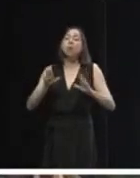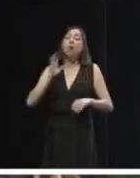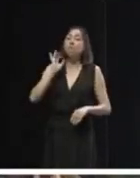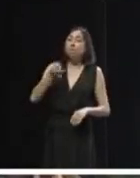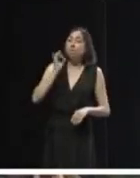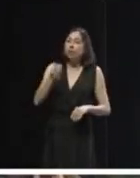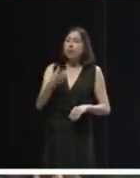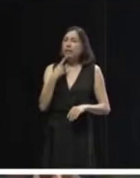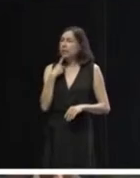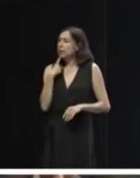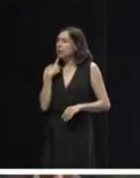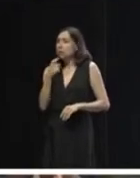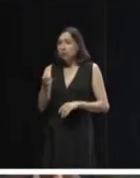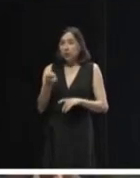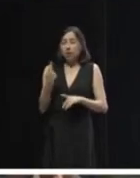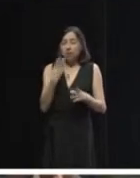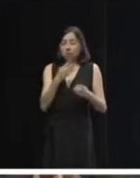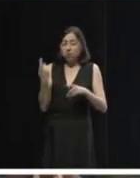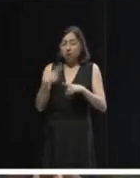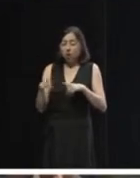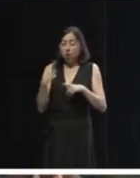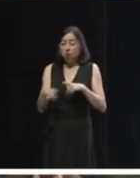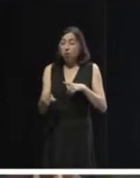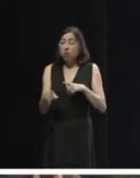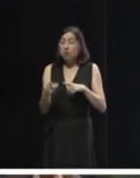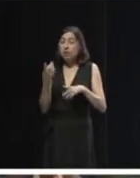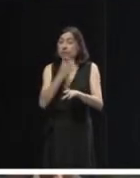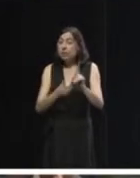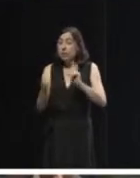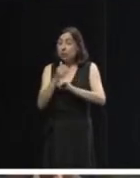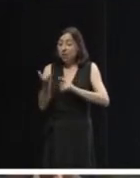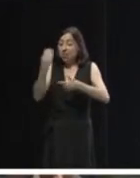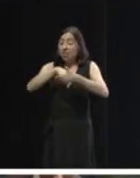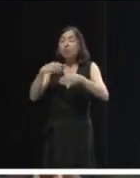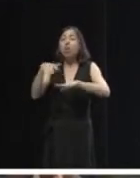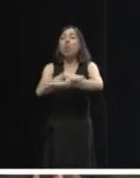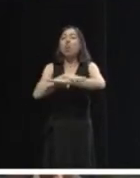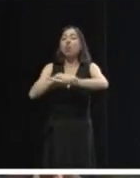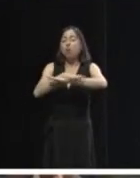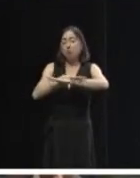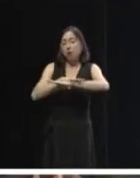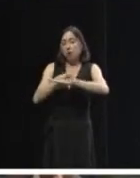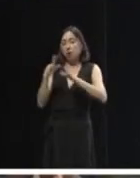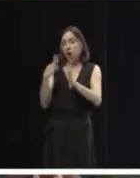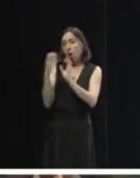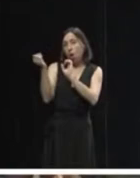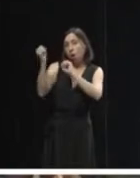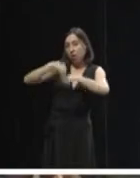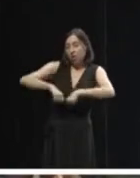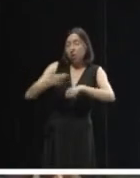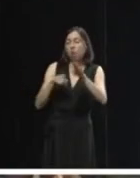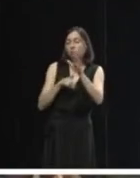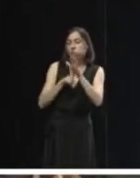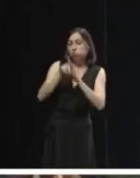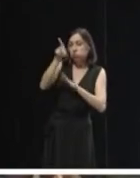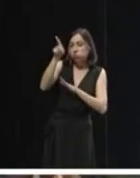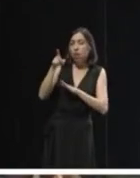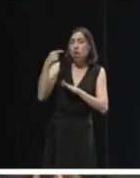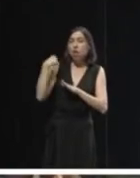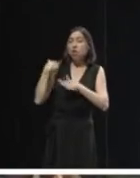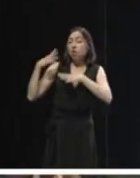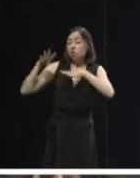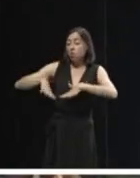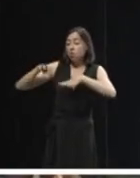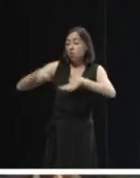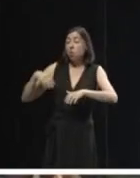costado mucho sacar muchas cosas dentro del gobierno de coalición progresista. He tardado 9 meses en